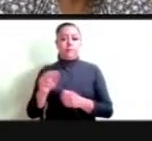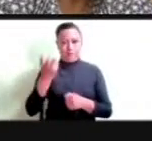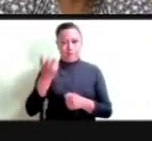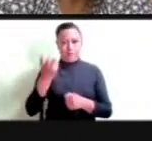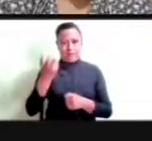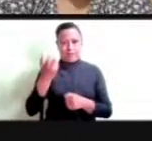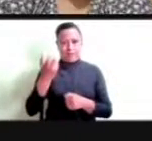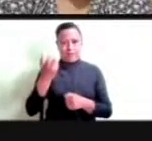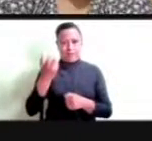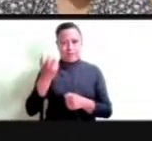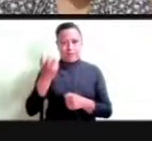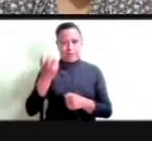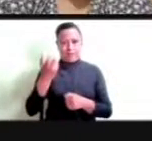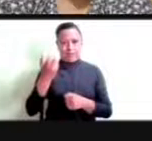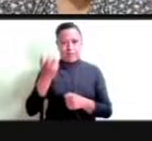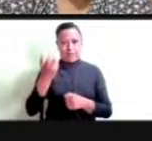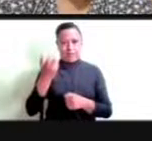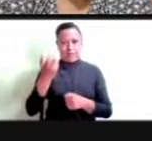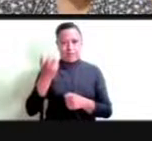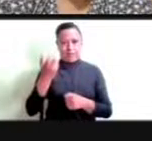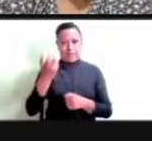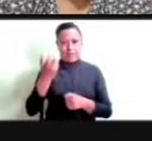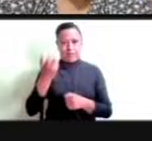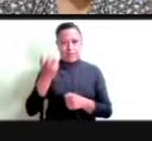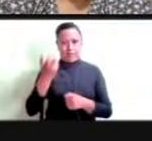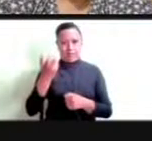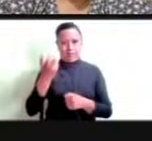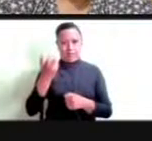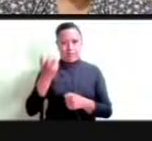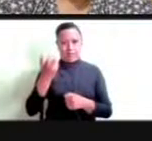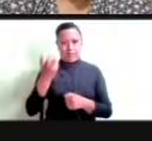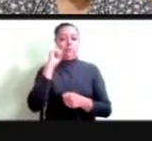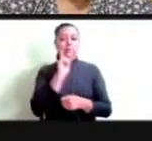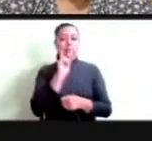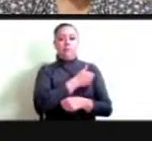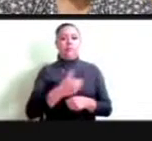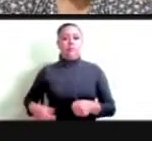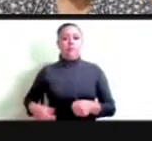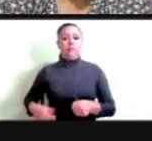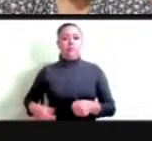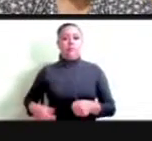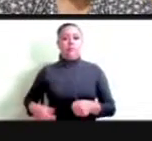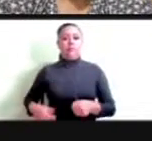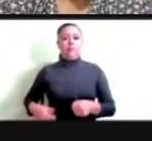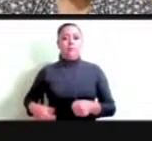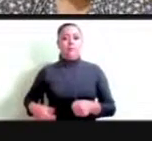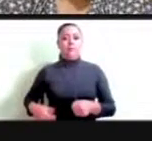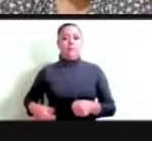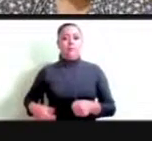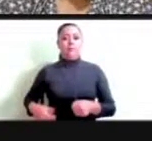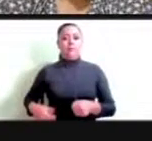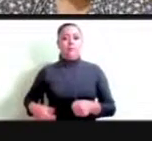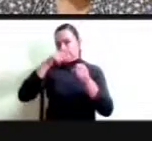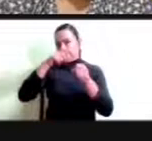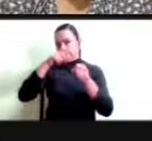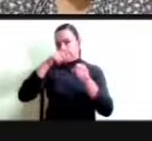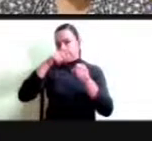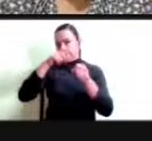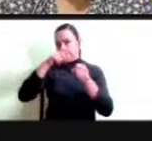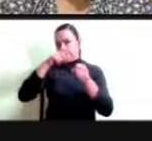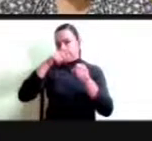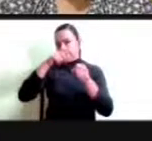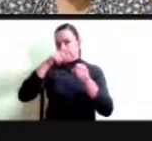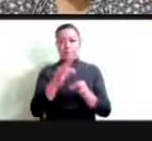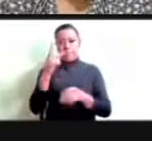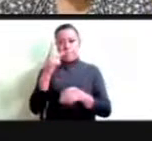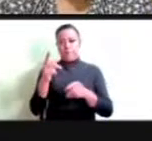Tomamos su incorporación, diputada presidenta. Sí, por favor. Está bien, quedan las incorporaciones. Cumplida su instrucción, diputada